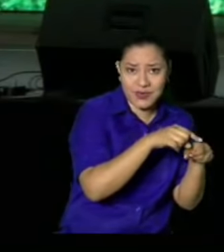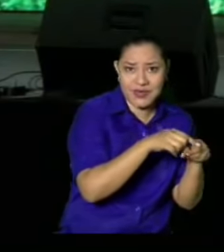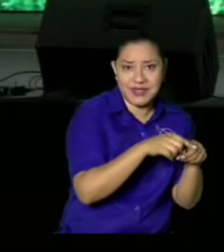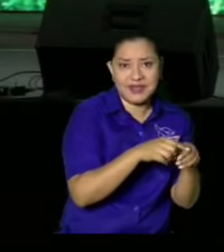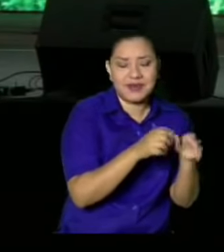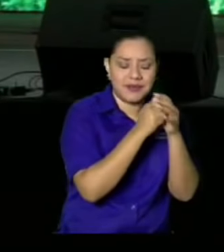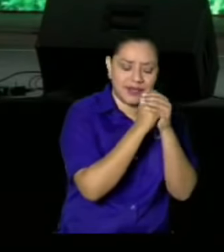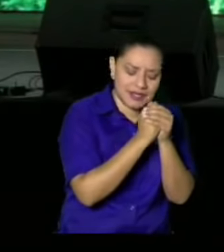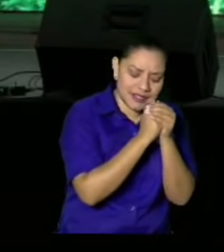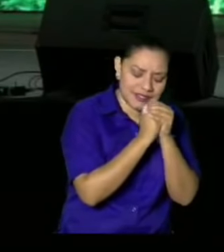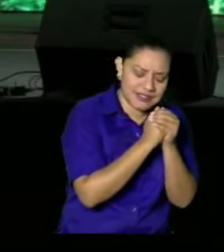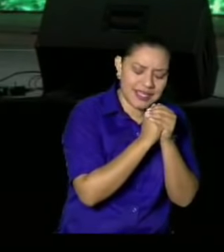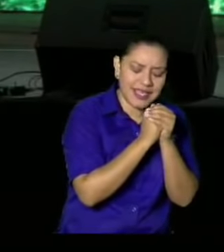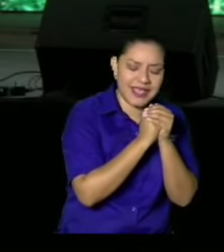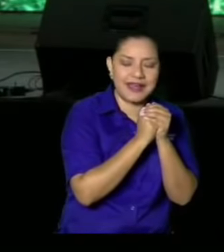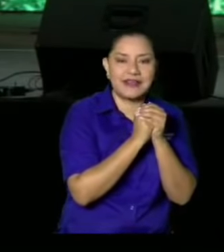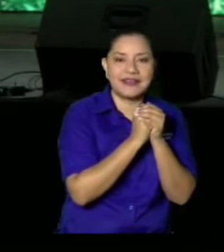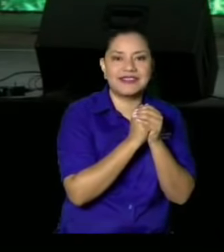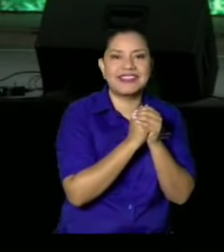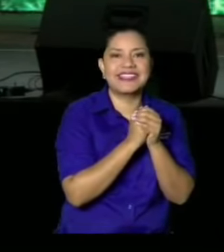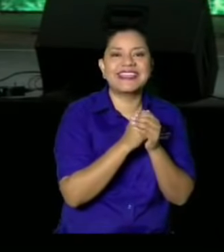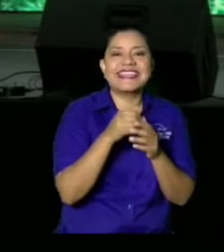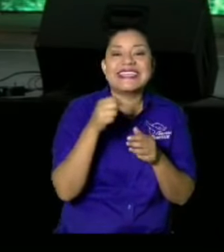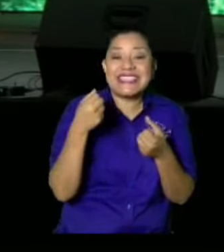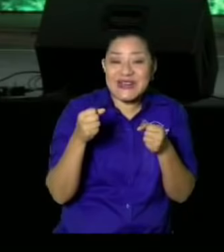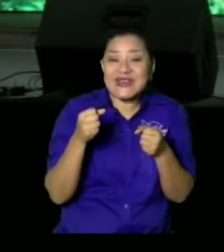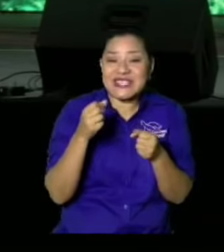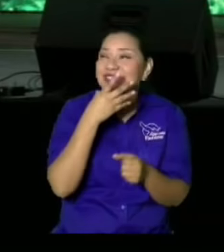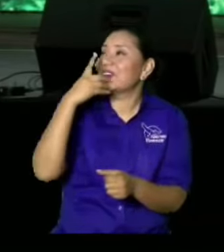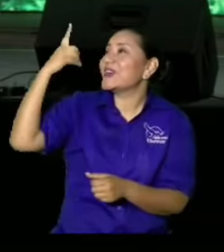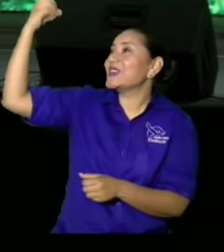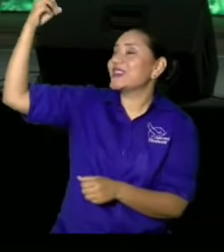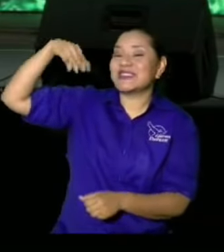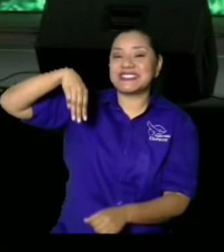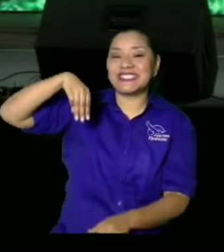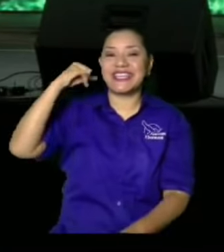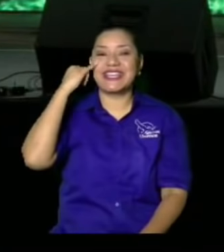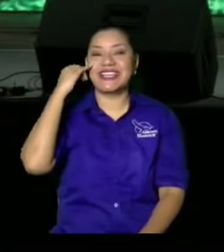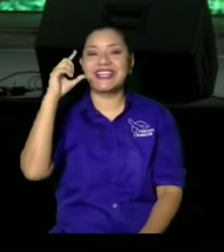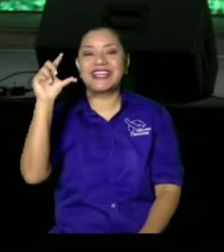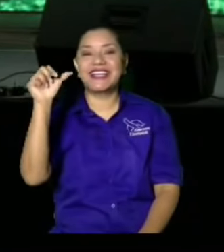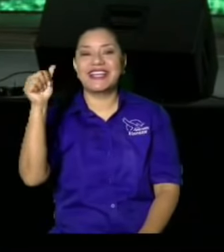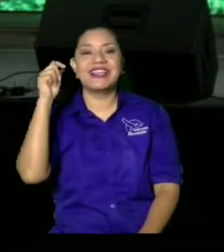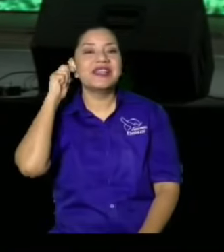orando para que Dios hiciera un milagro con Pedro. Y mire, hizo el milagro el Señor.